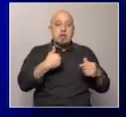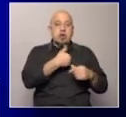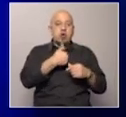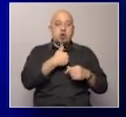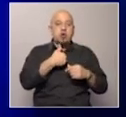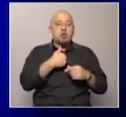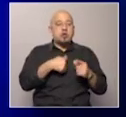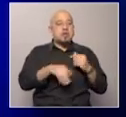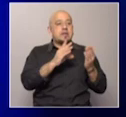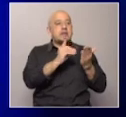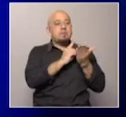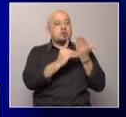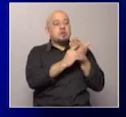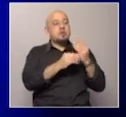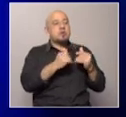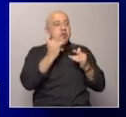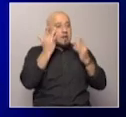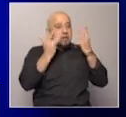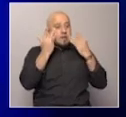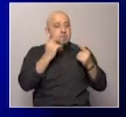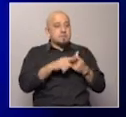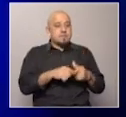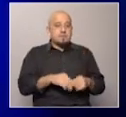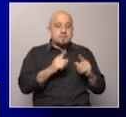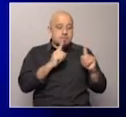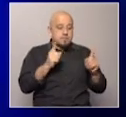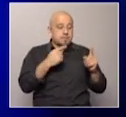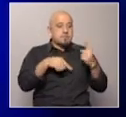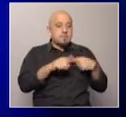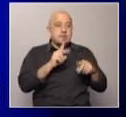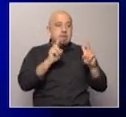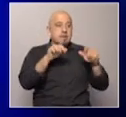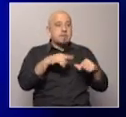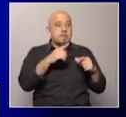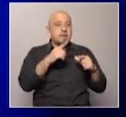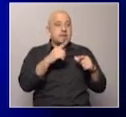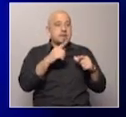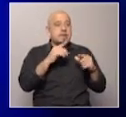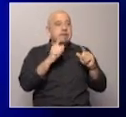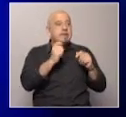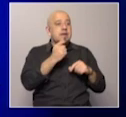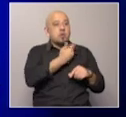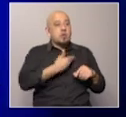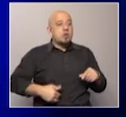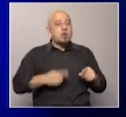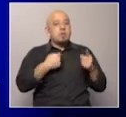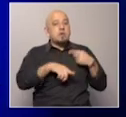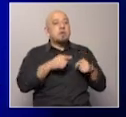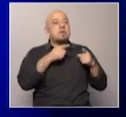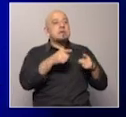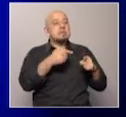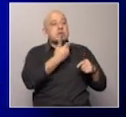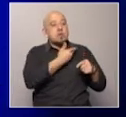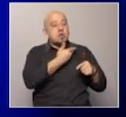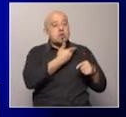del proyecto artístico no es condicionar los programas políticos de quienes gobiernen pero en esa reunión es algún intercambio